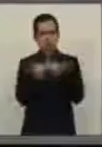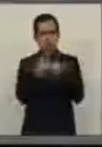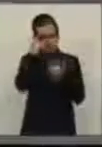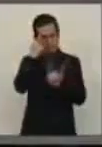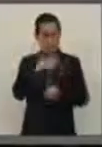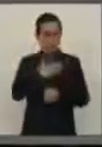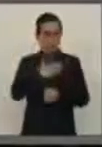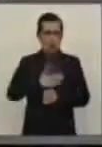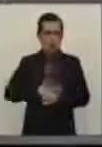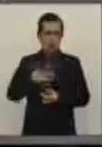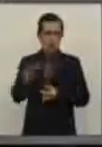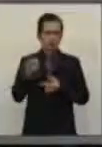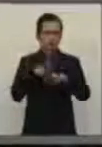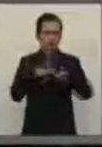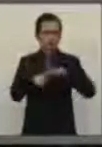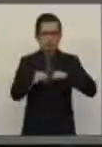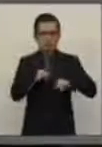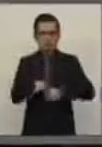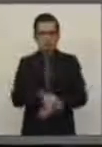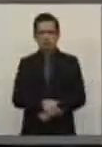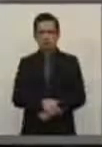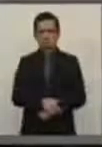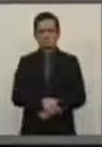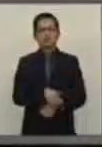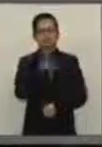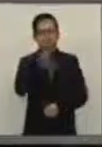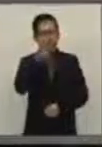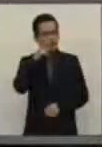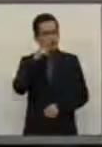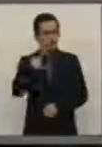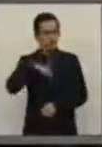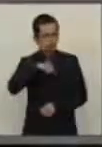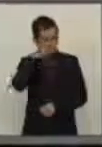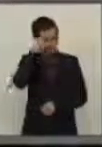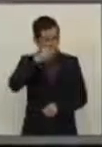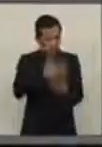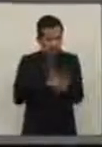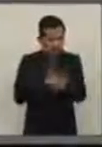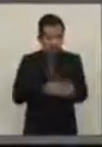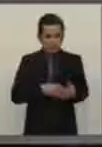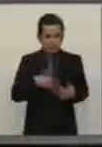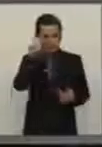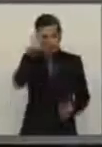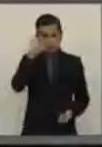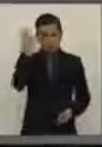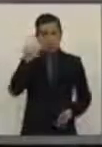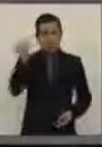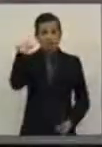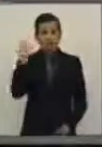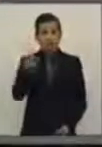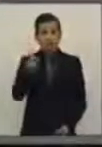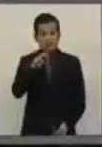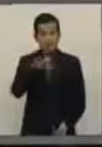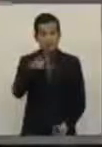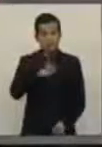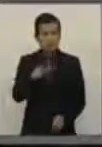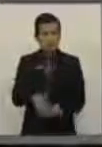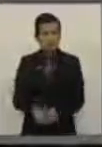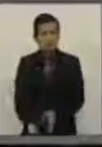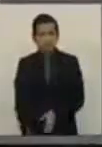laboral. No olvidemos los despidos masivos que se dieron en Pemex, consecuencia de